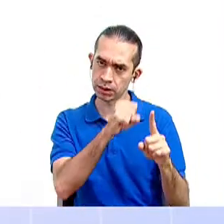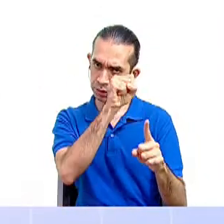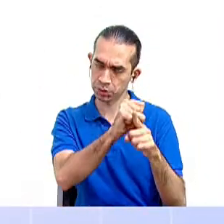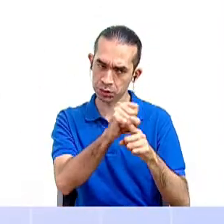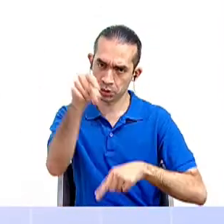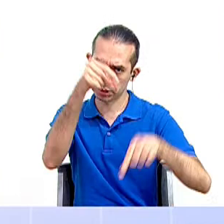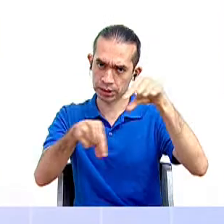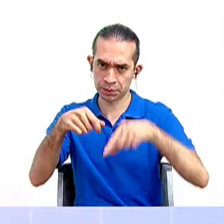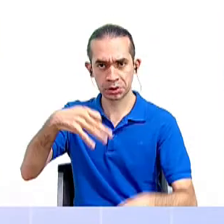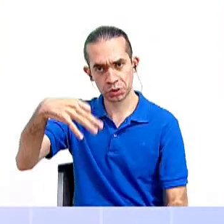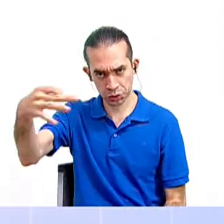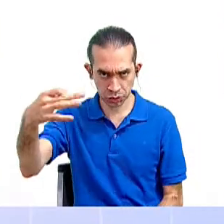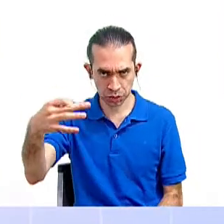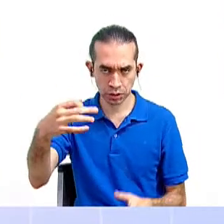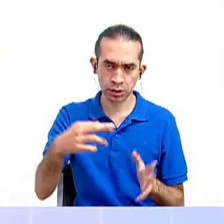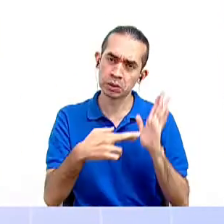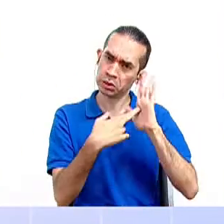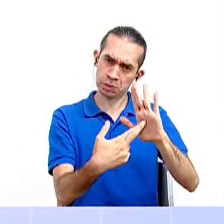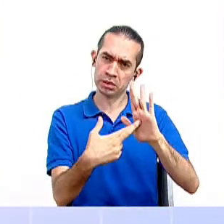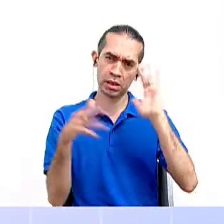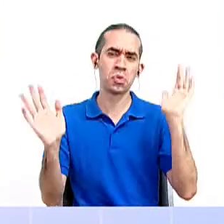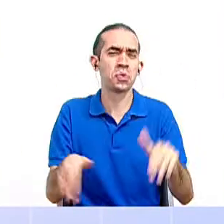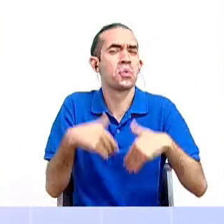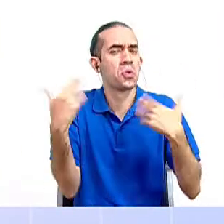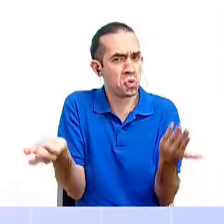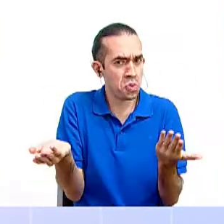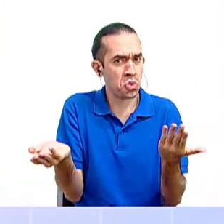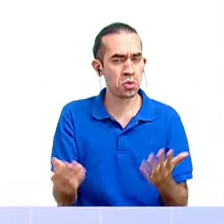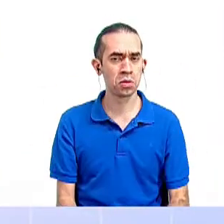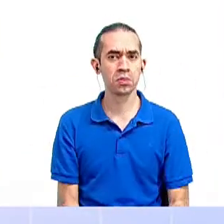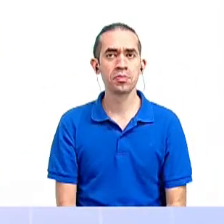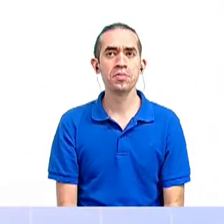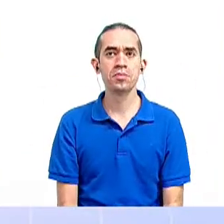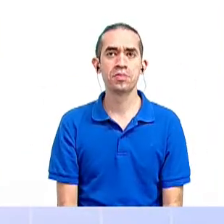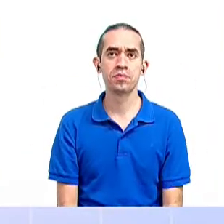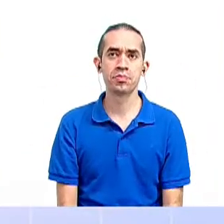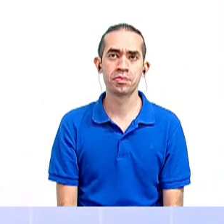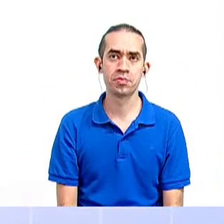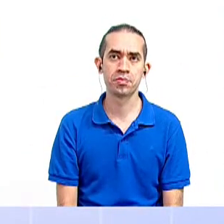podría representar una situación cotidiana de la química?